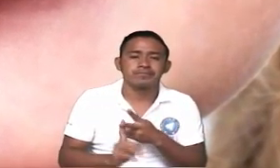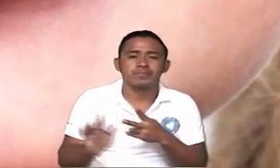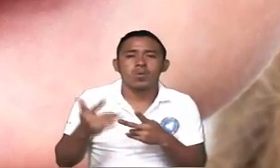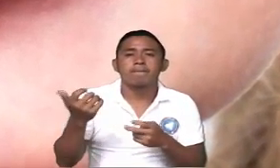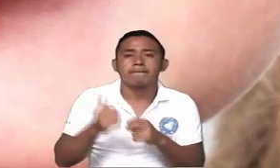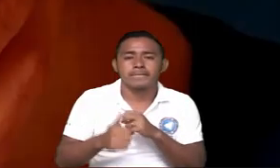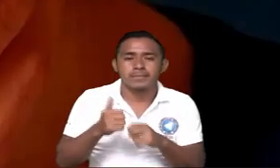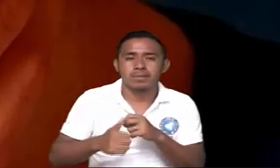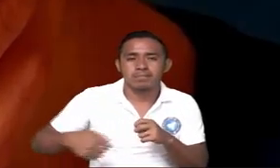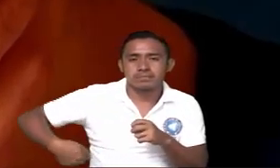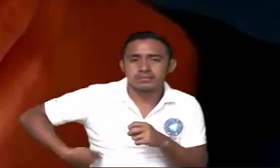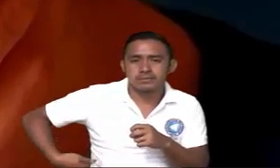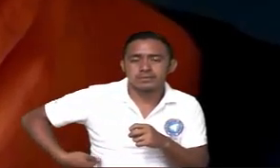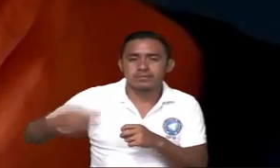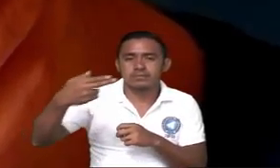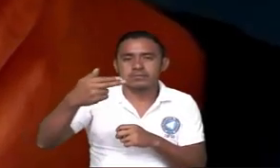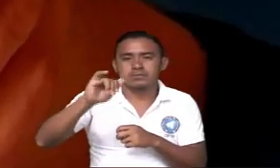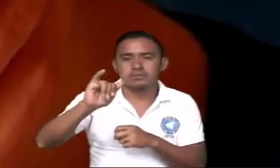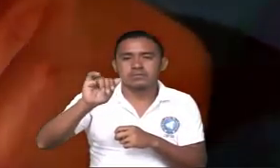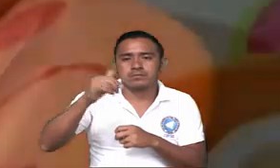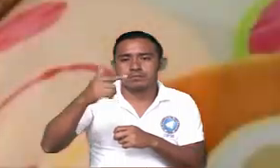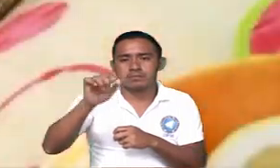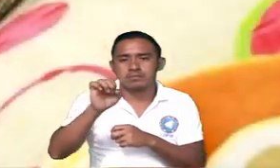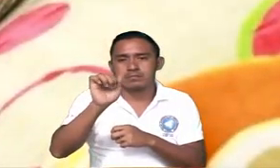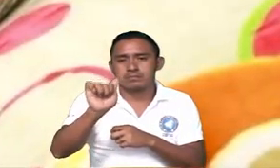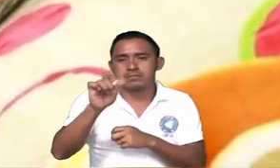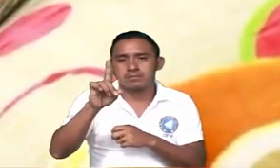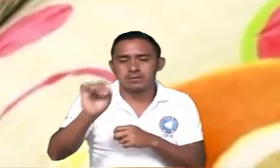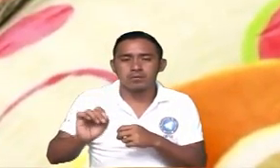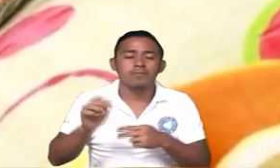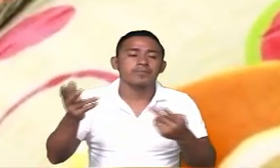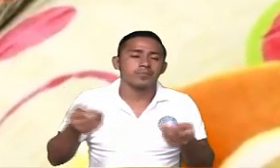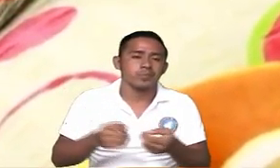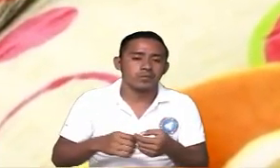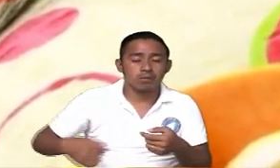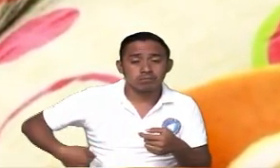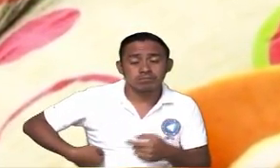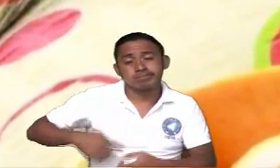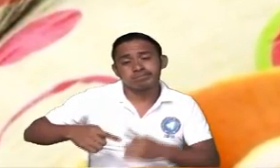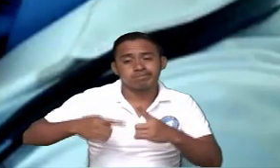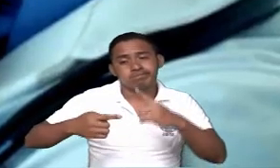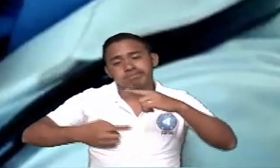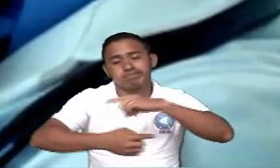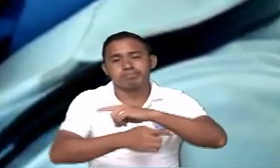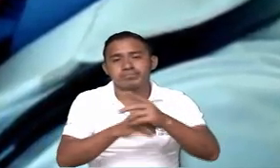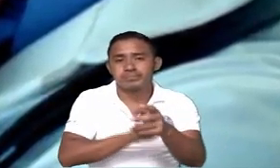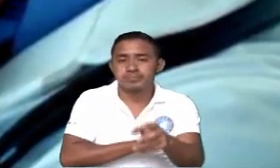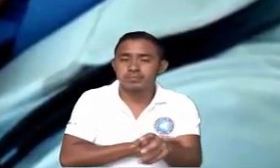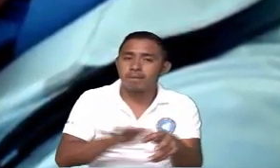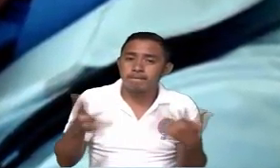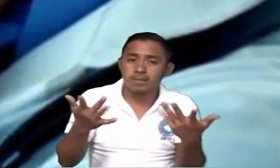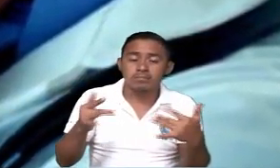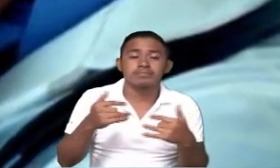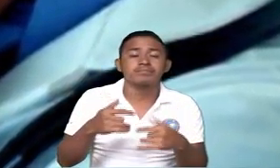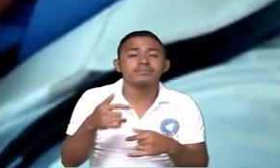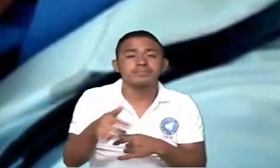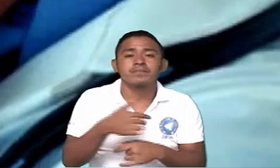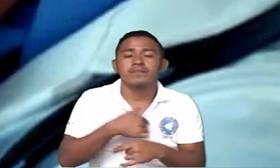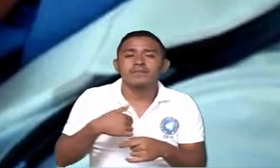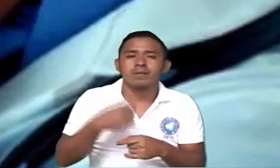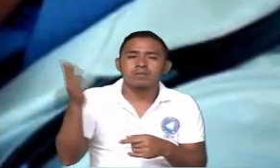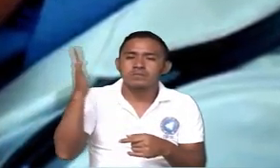infecciones hepáticas a nivel del hígado, entonces producto del de metabolismo de las proteínas, eso es un